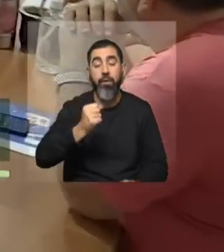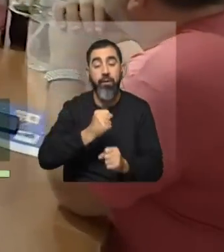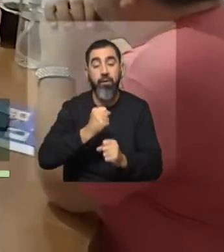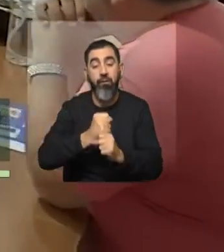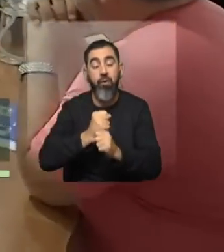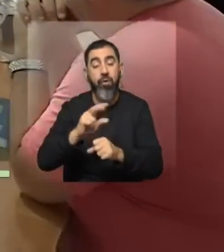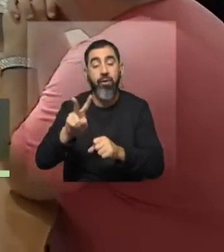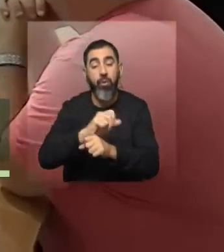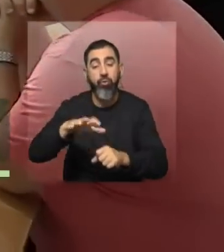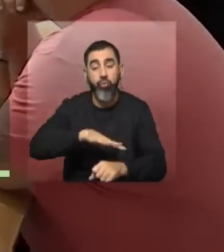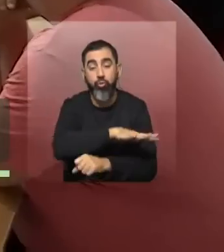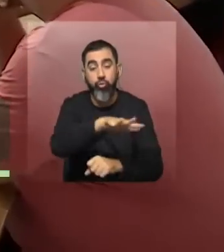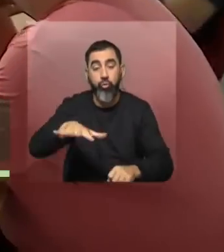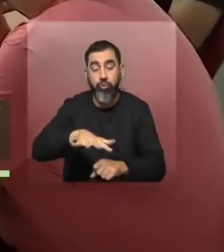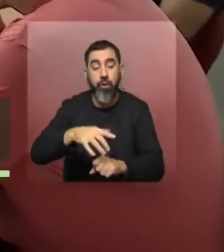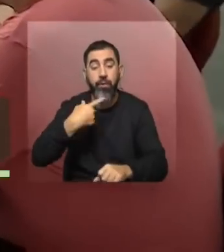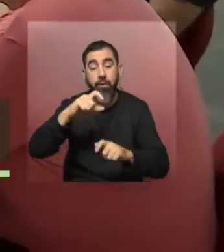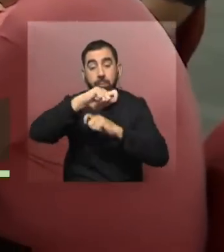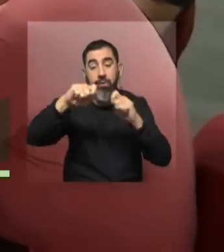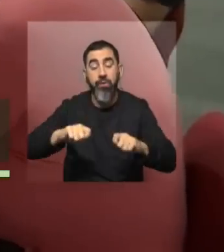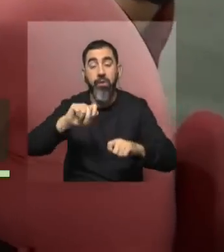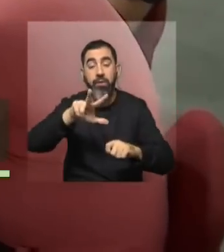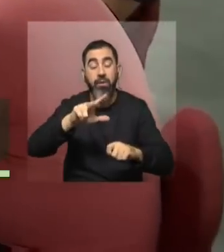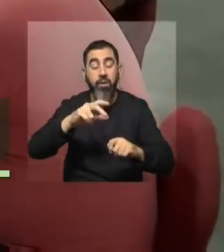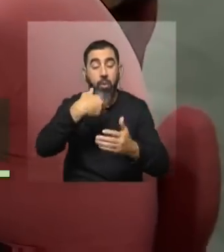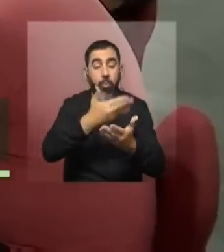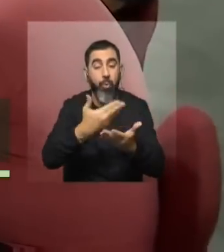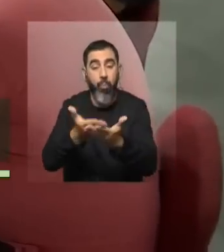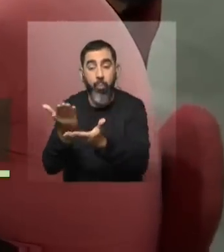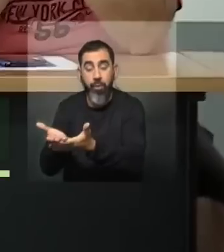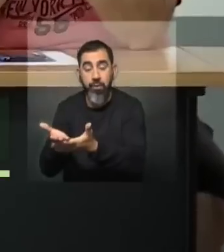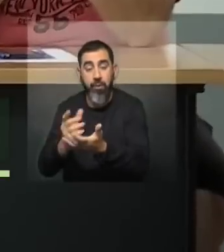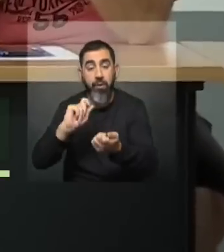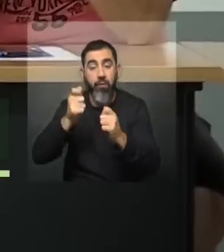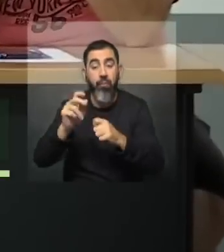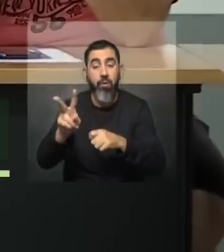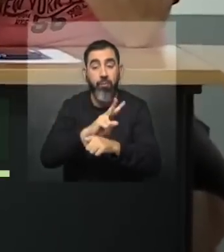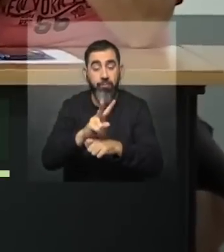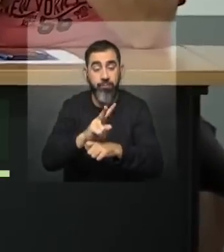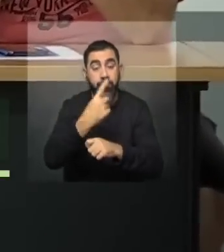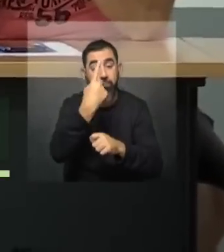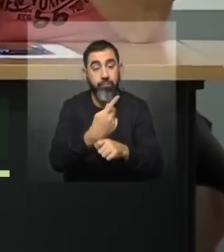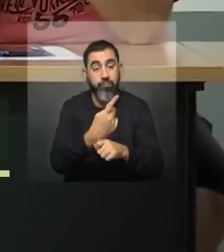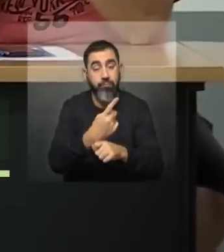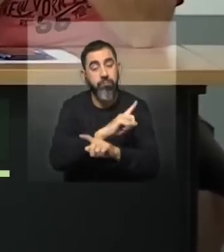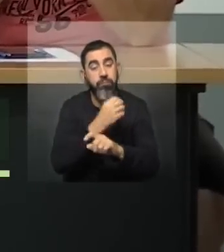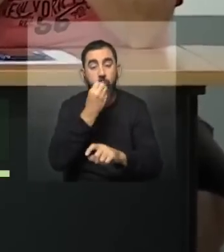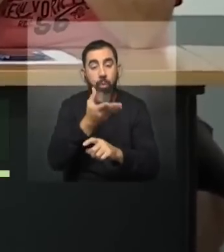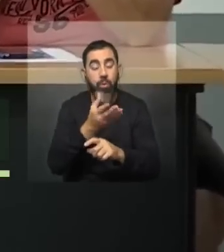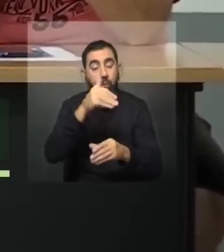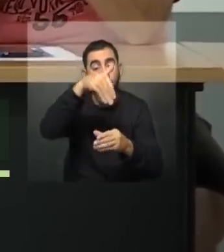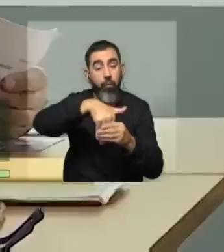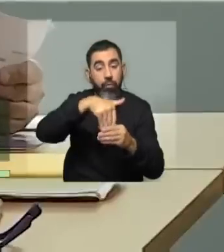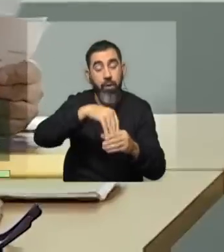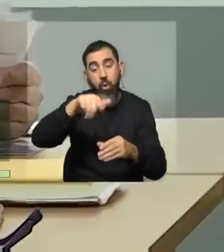de la Seguridad Social, señaló que en el PIT-CNT hay tres posturas sobre la reforma previsional aprobada por este gobierno. Una, de que no es conveniente ir a un